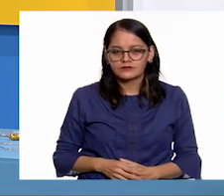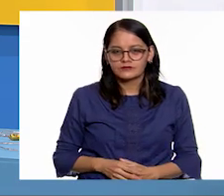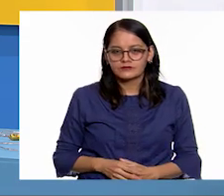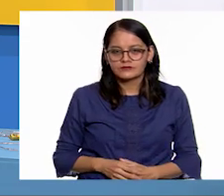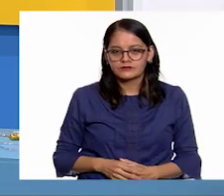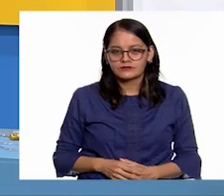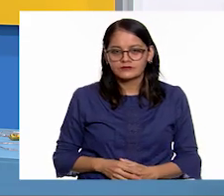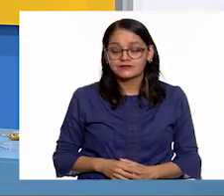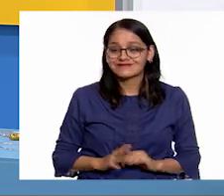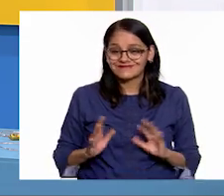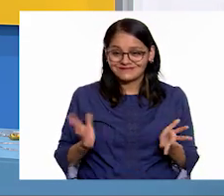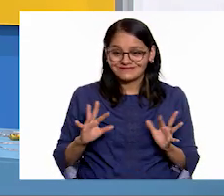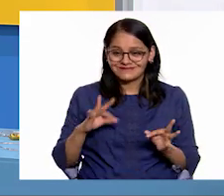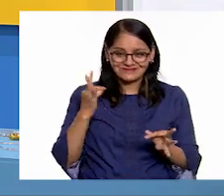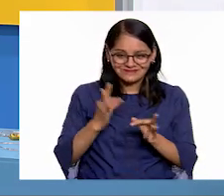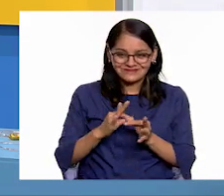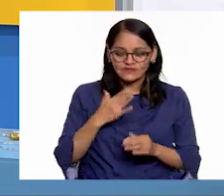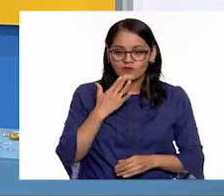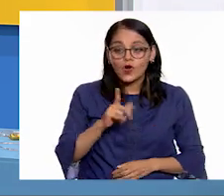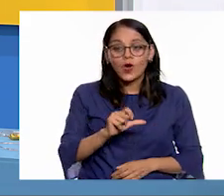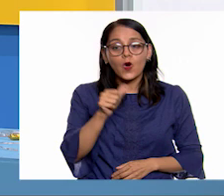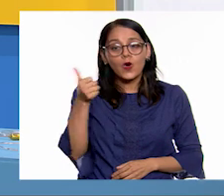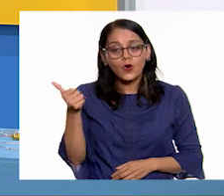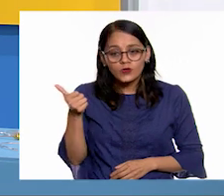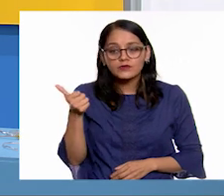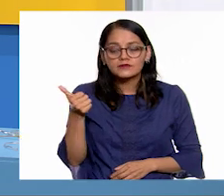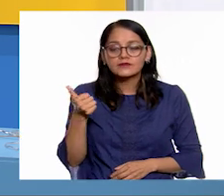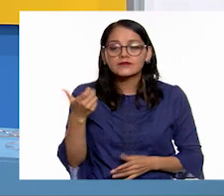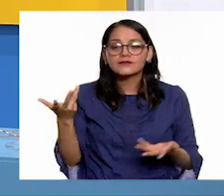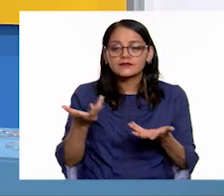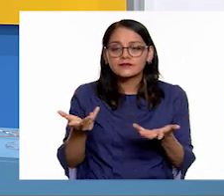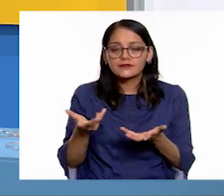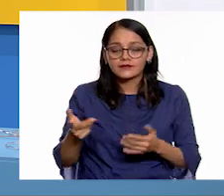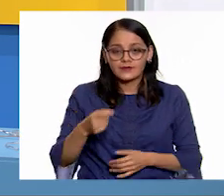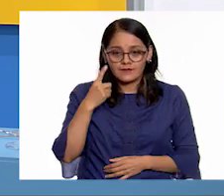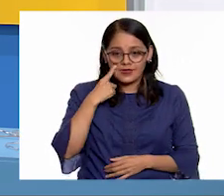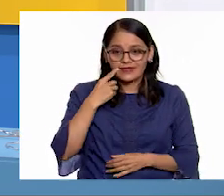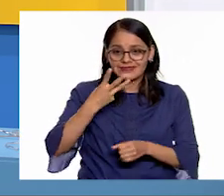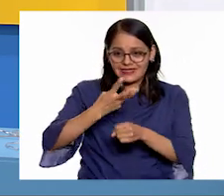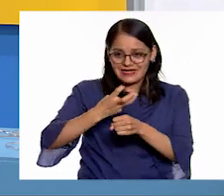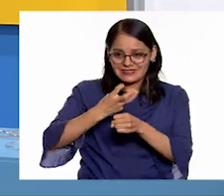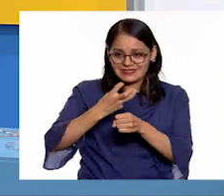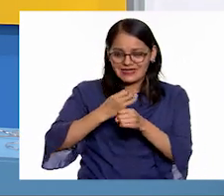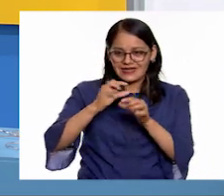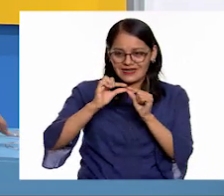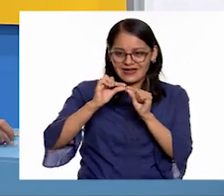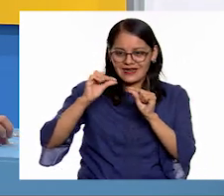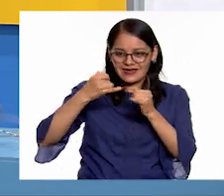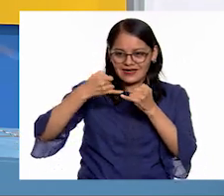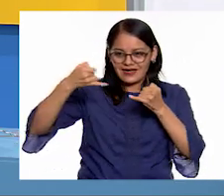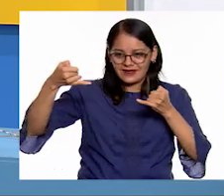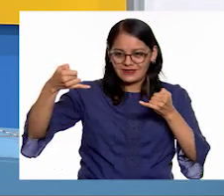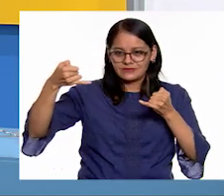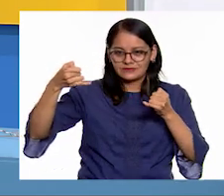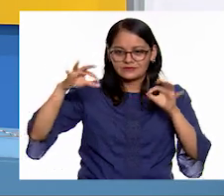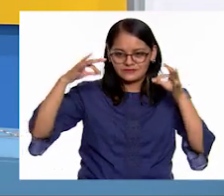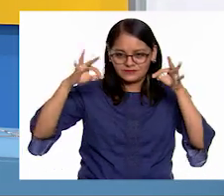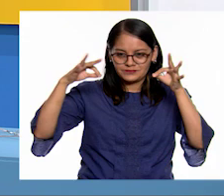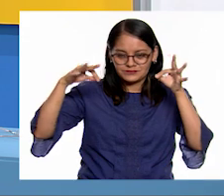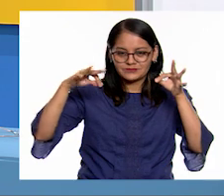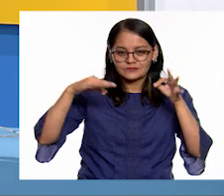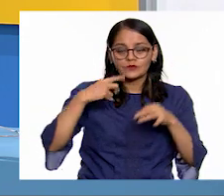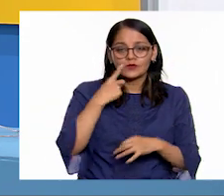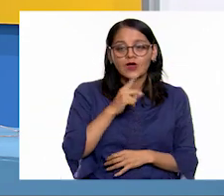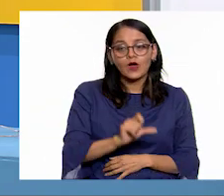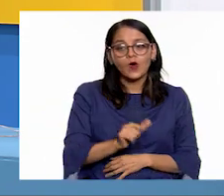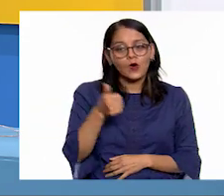Parece que ya ¿Listo? quedó. Ah, perfecto, maestra. El siguiente paso es unir el tercer cable, el que tenemos suelto, en